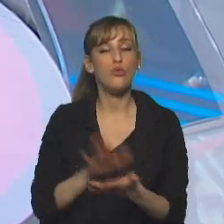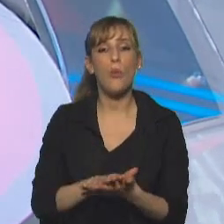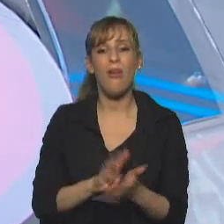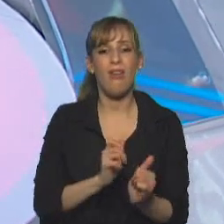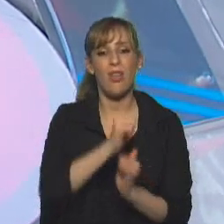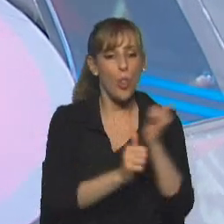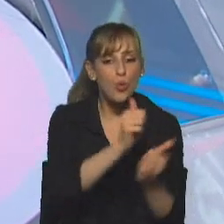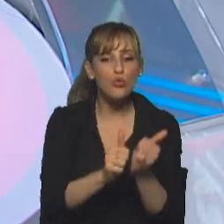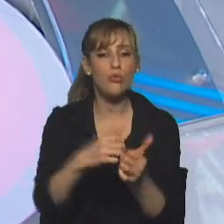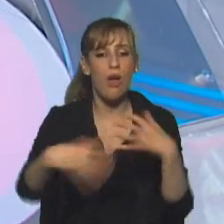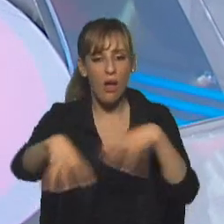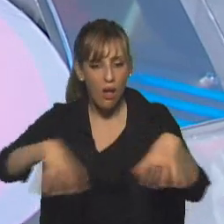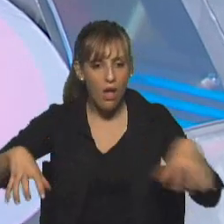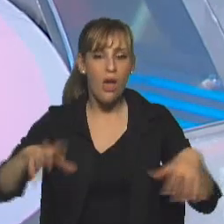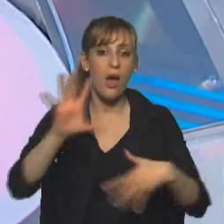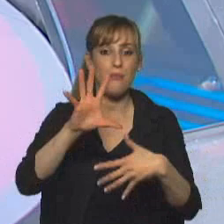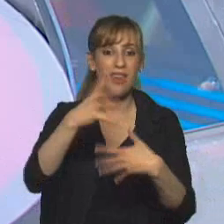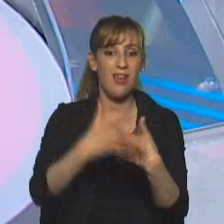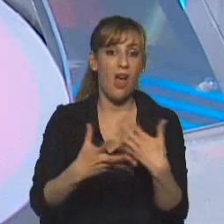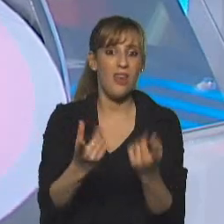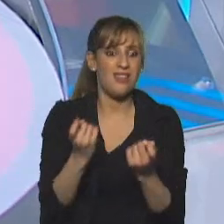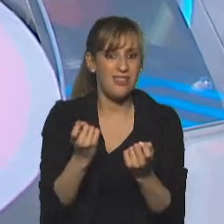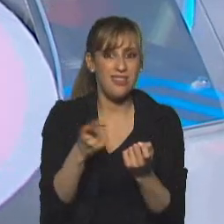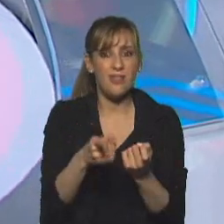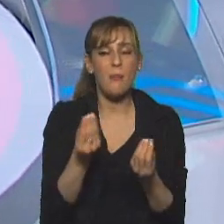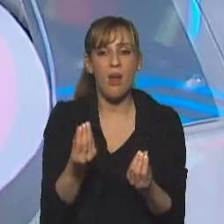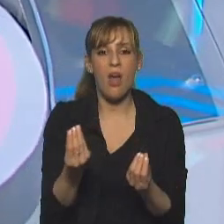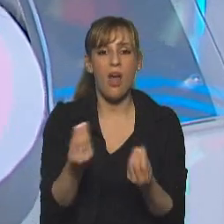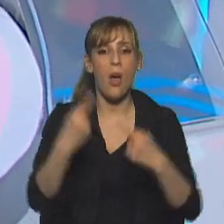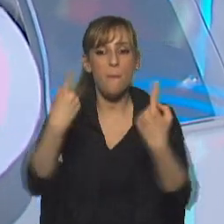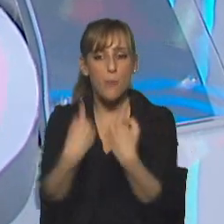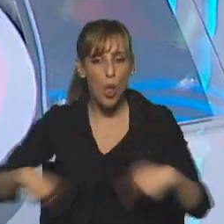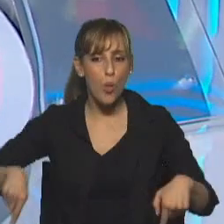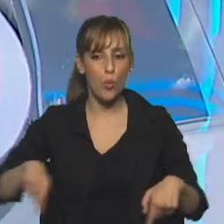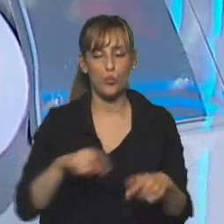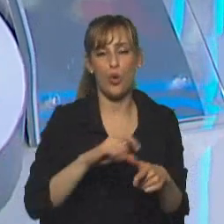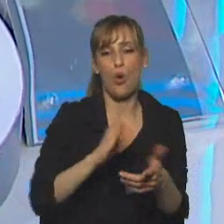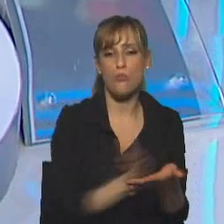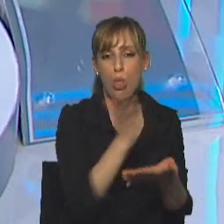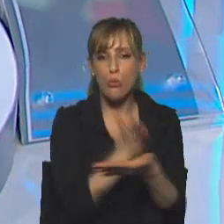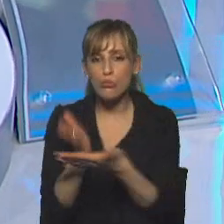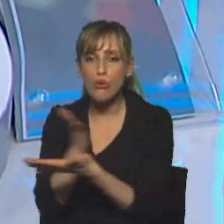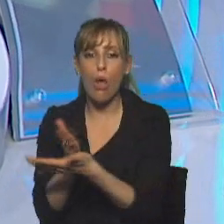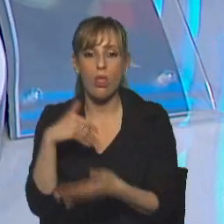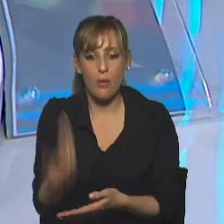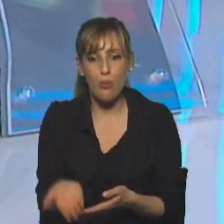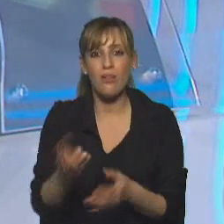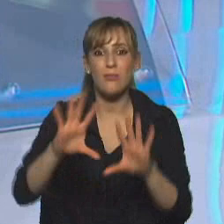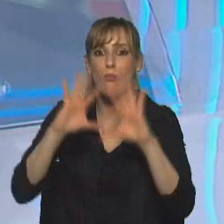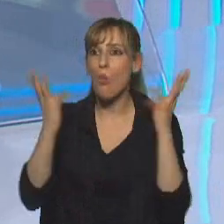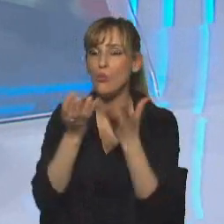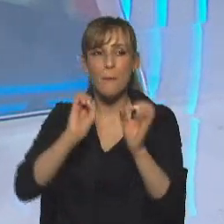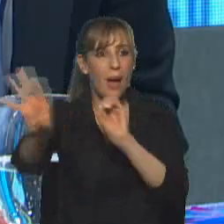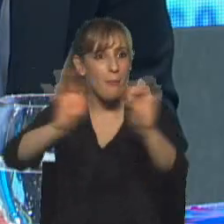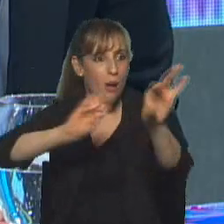que América Latina requiere para poder ponerle valor agregado a los productos y a las materias primas que nosotros le exportamos a todo el mundo, ¿no? ¿En